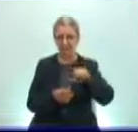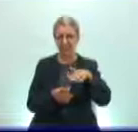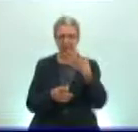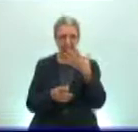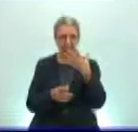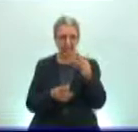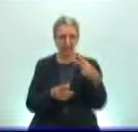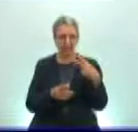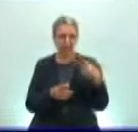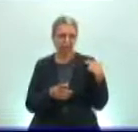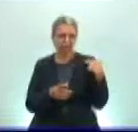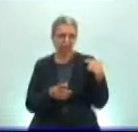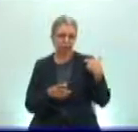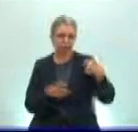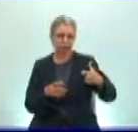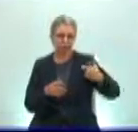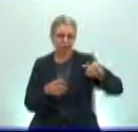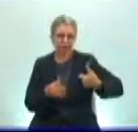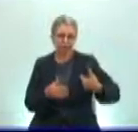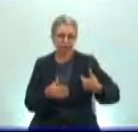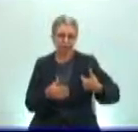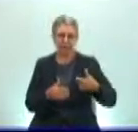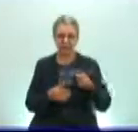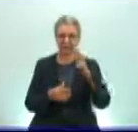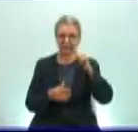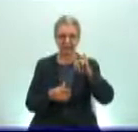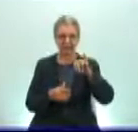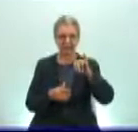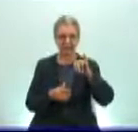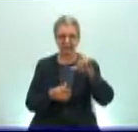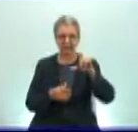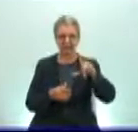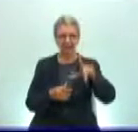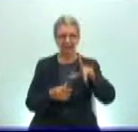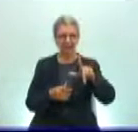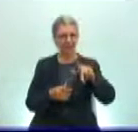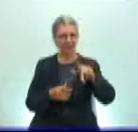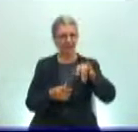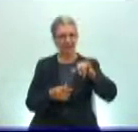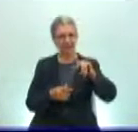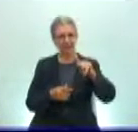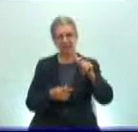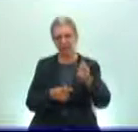del Partido Comunista de la Unión Soviética a Nikita Khrushchev.